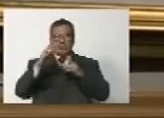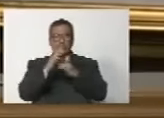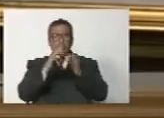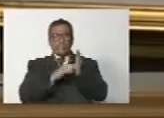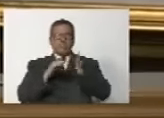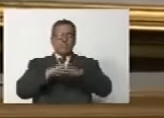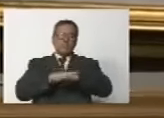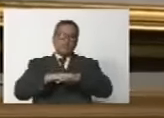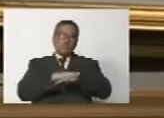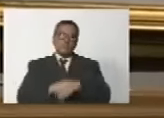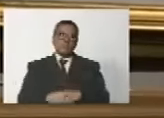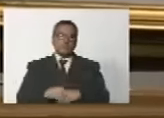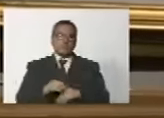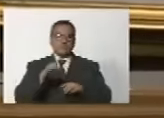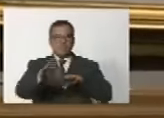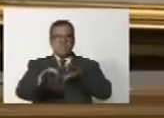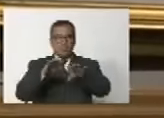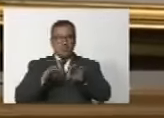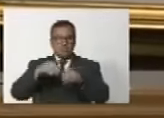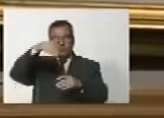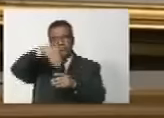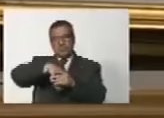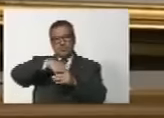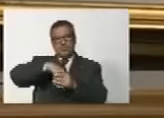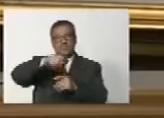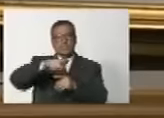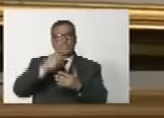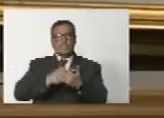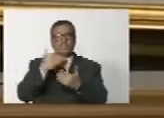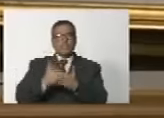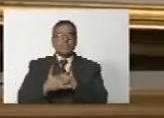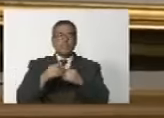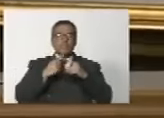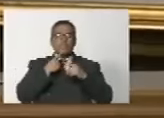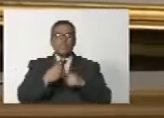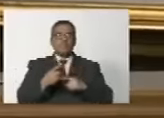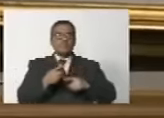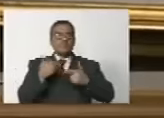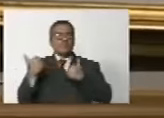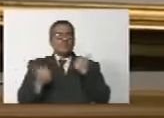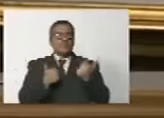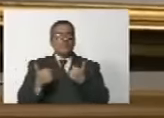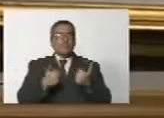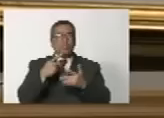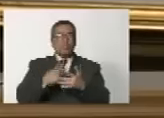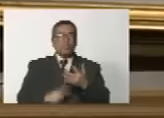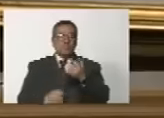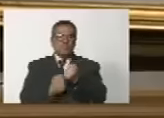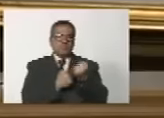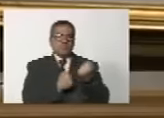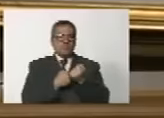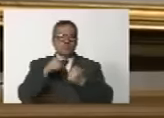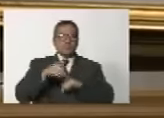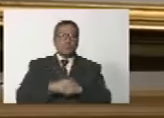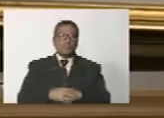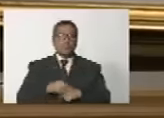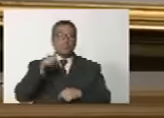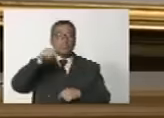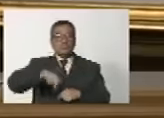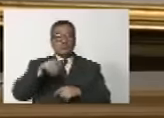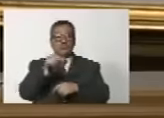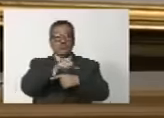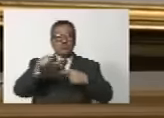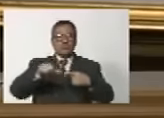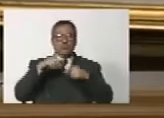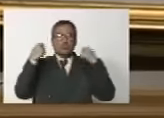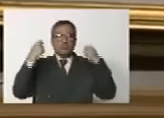el domingo 21 de abril, se van a elegir, se va a votar los proyectos para decir cuál proyecto va a recibir financiamiento. Esta semana